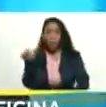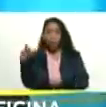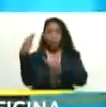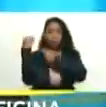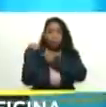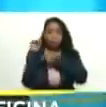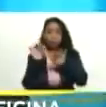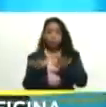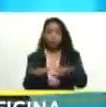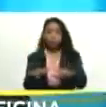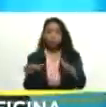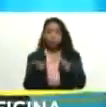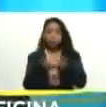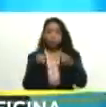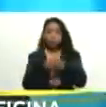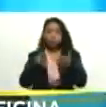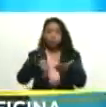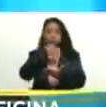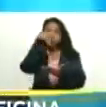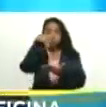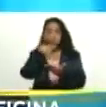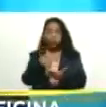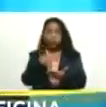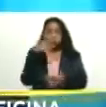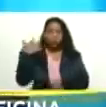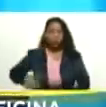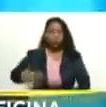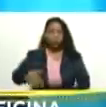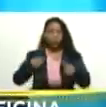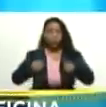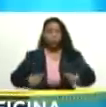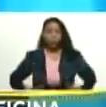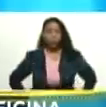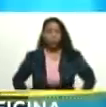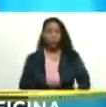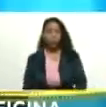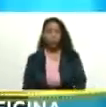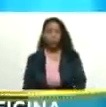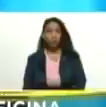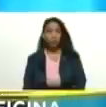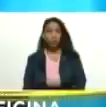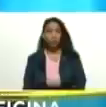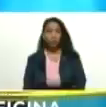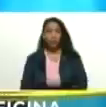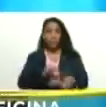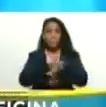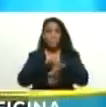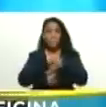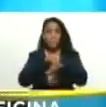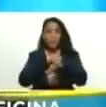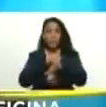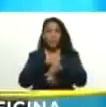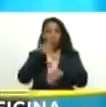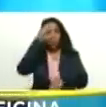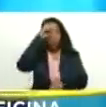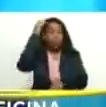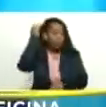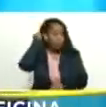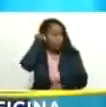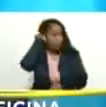secretario ejecutivo del Consejo Nacional de Derechos Humanos, ministro Alfen Nazaret